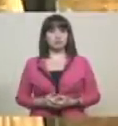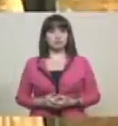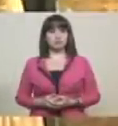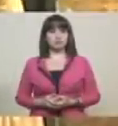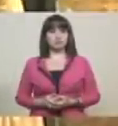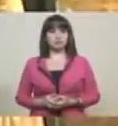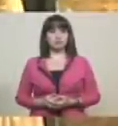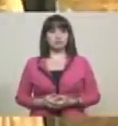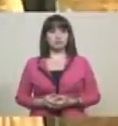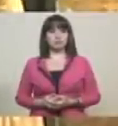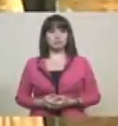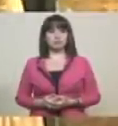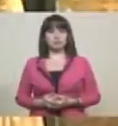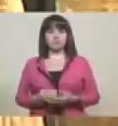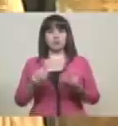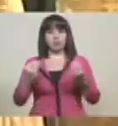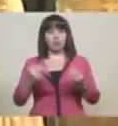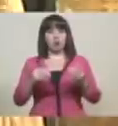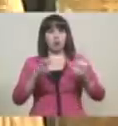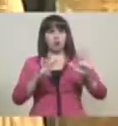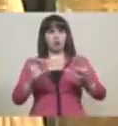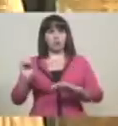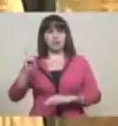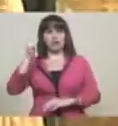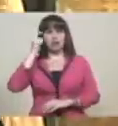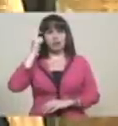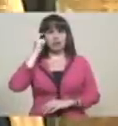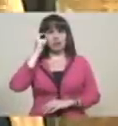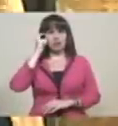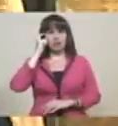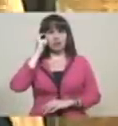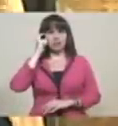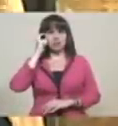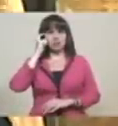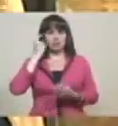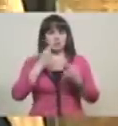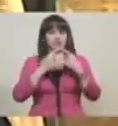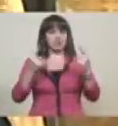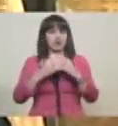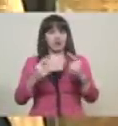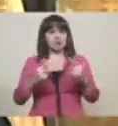a asumir por los próximos 90 días el diferencial